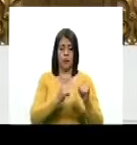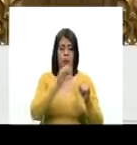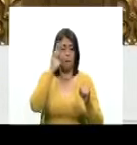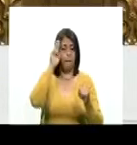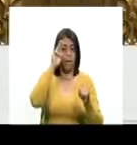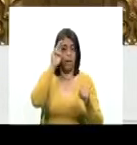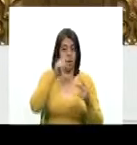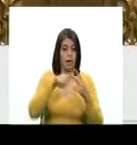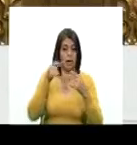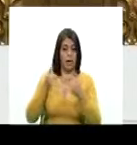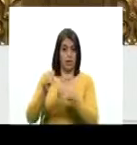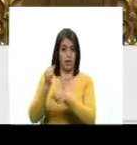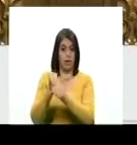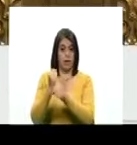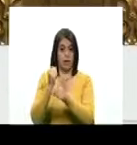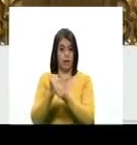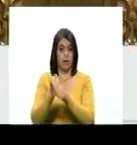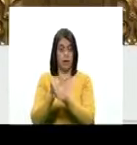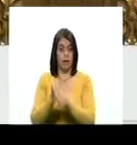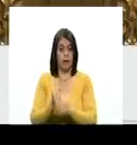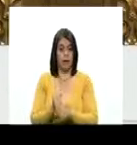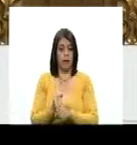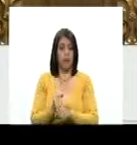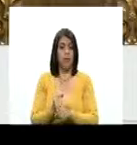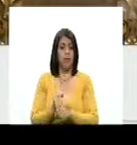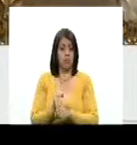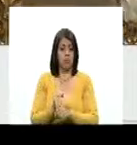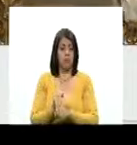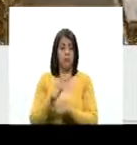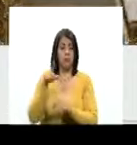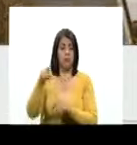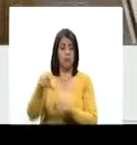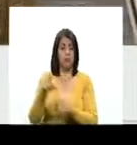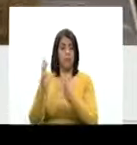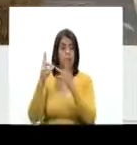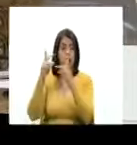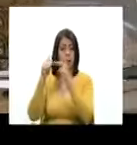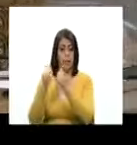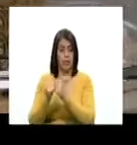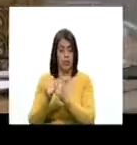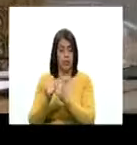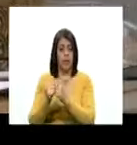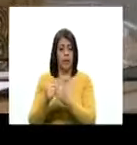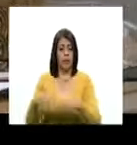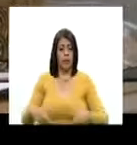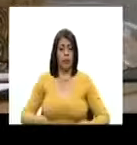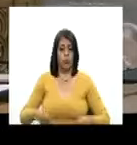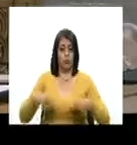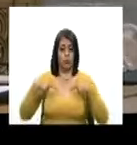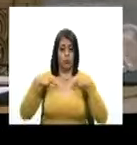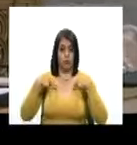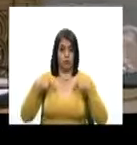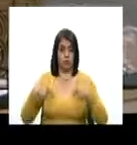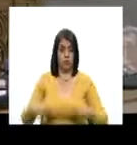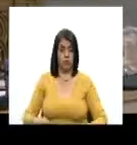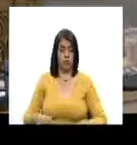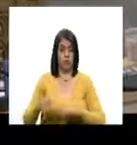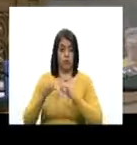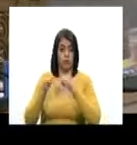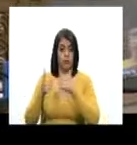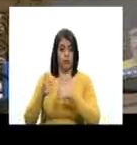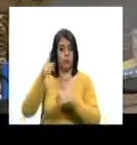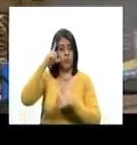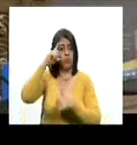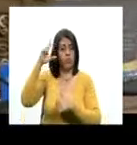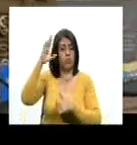maestra, hijo de un trabajador, que un día colgó su título de administrador de recursos humanos y empecé a perseguir un